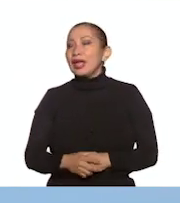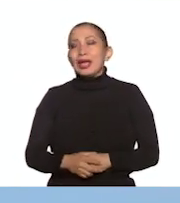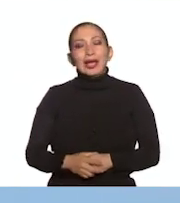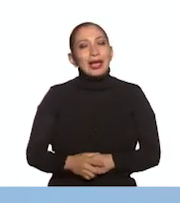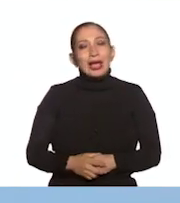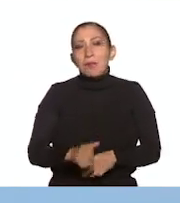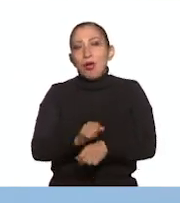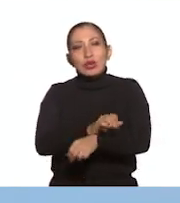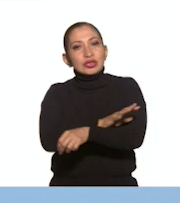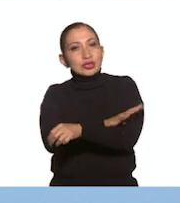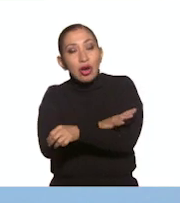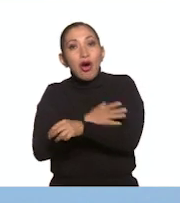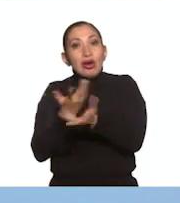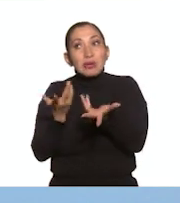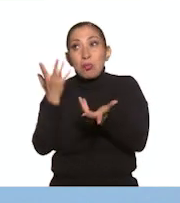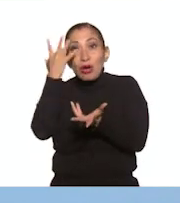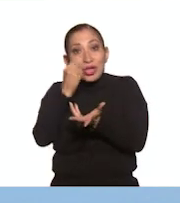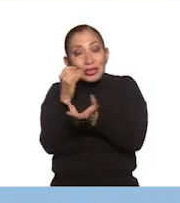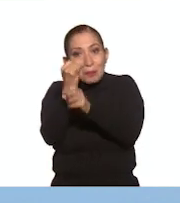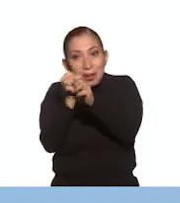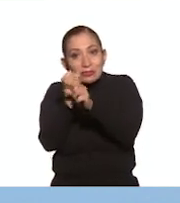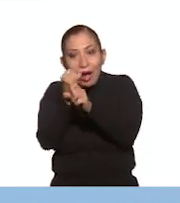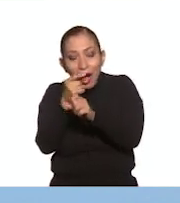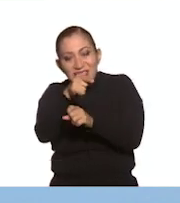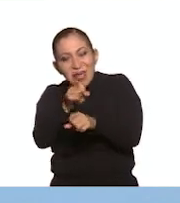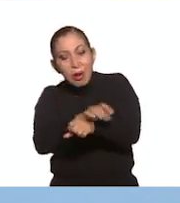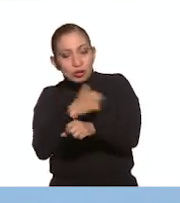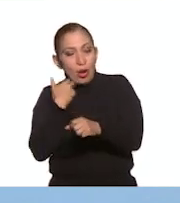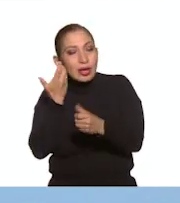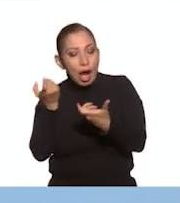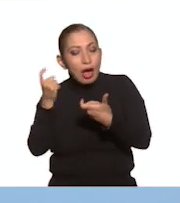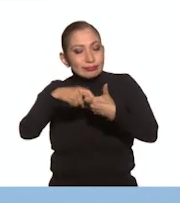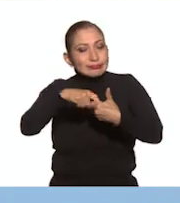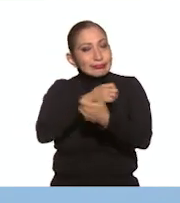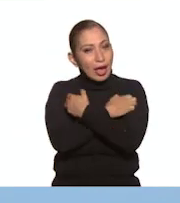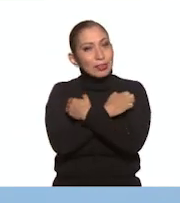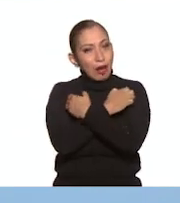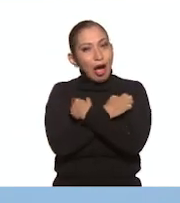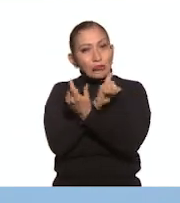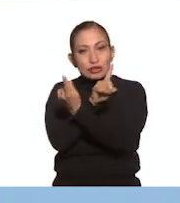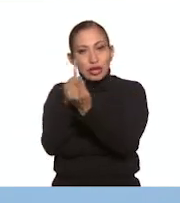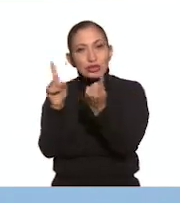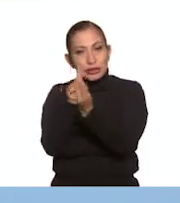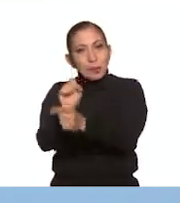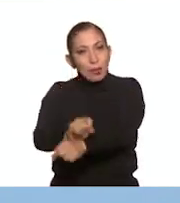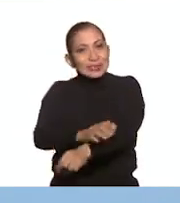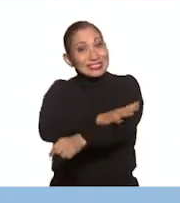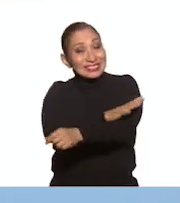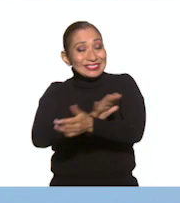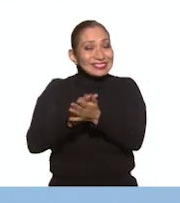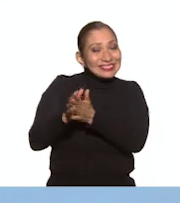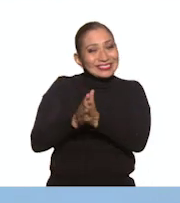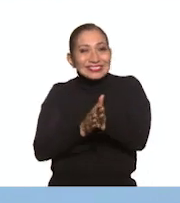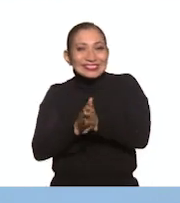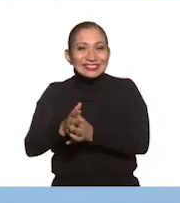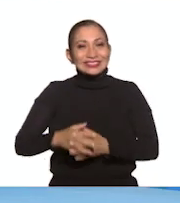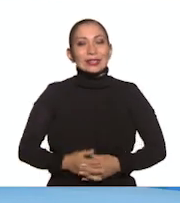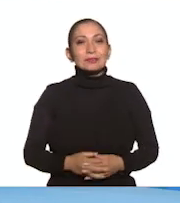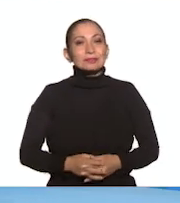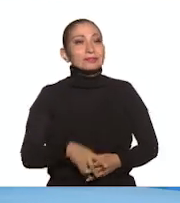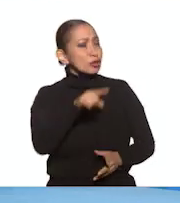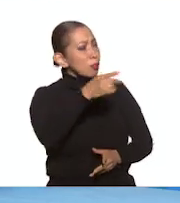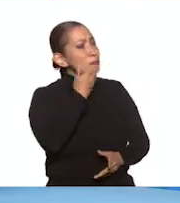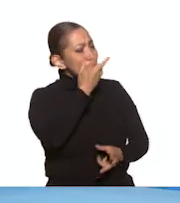emoción estudiar las emociones. Yo quiero ser parte de la educación socioemocional. Pues